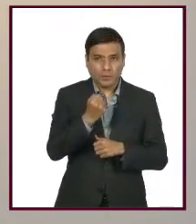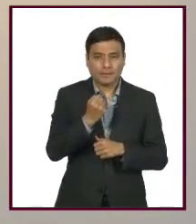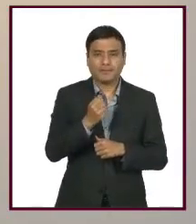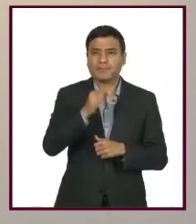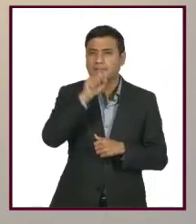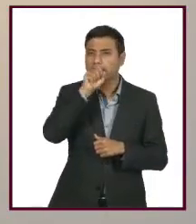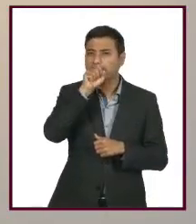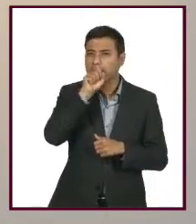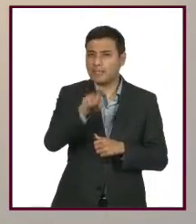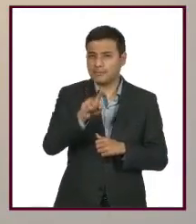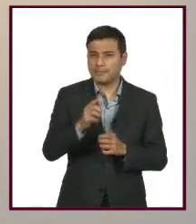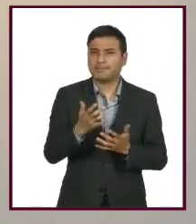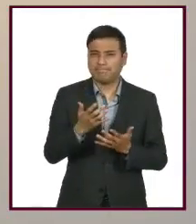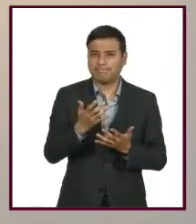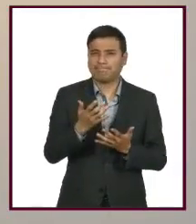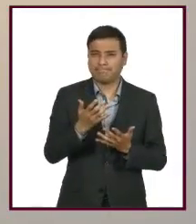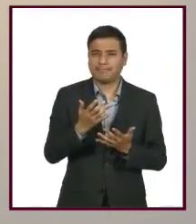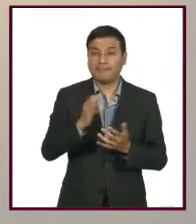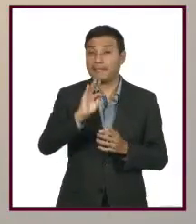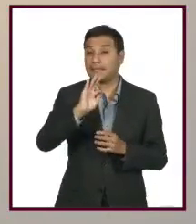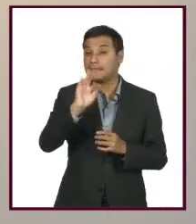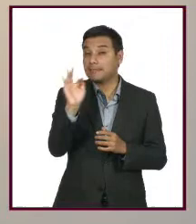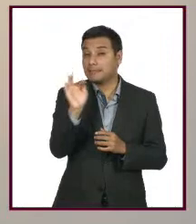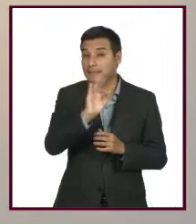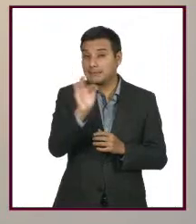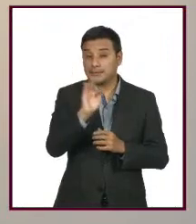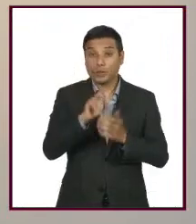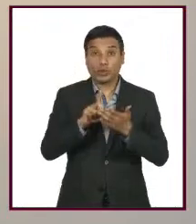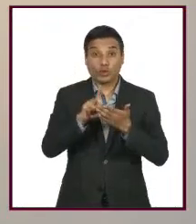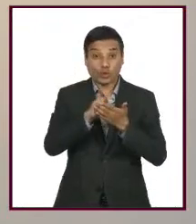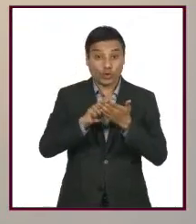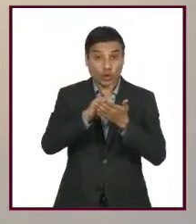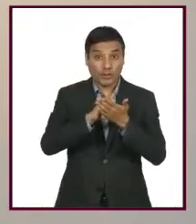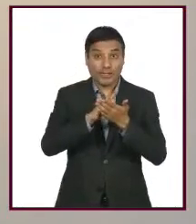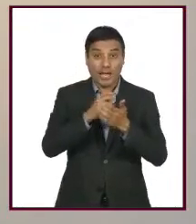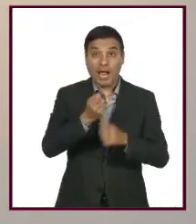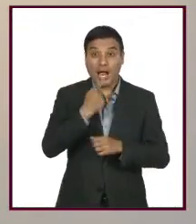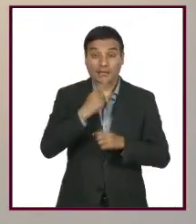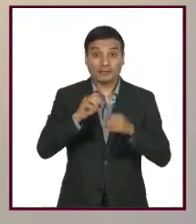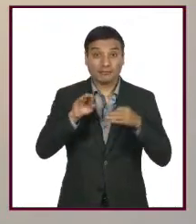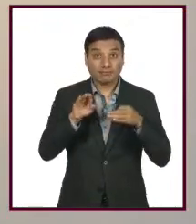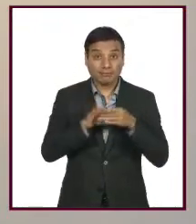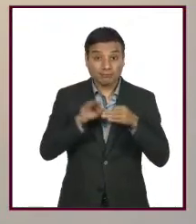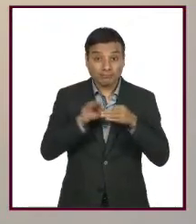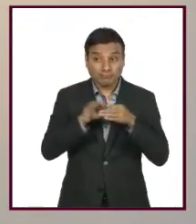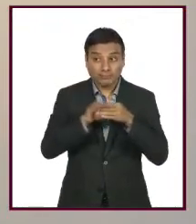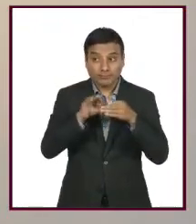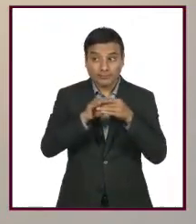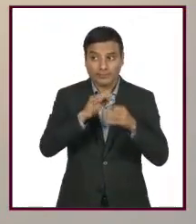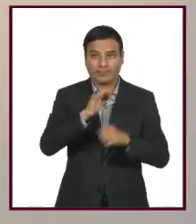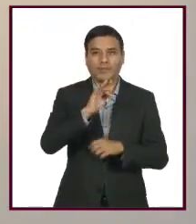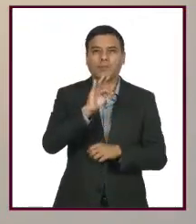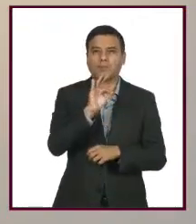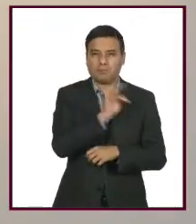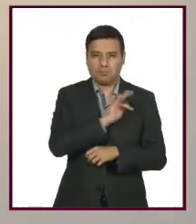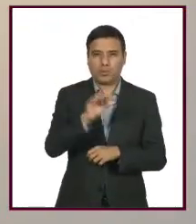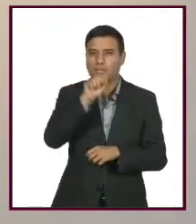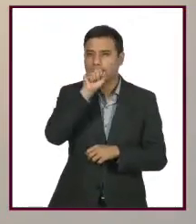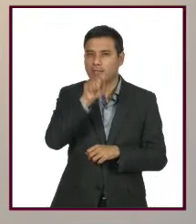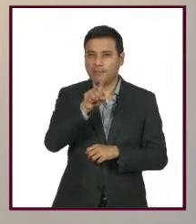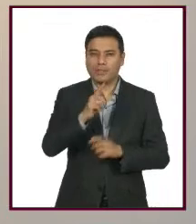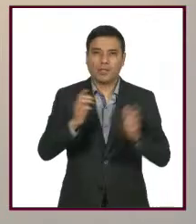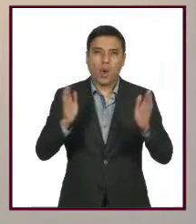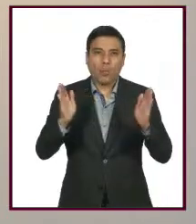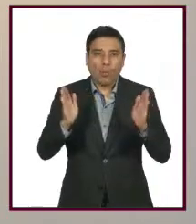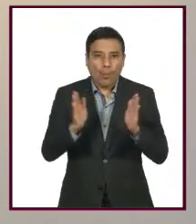y también pues si hay un consumo frecuente o repetido de la metanfetamina, pueden haberse pérdida de peso